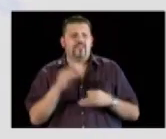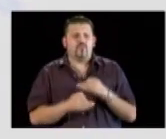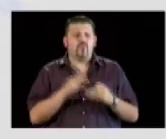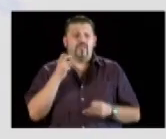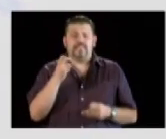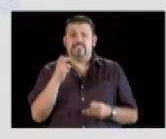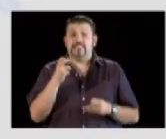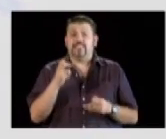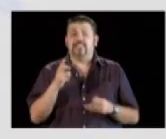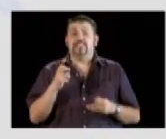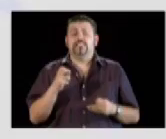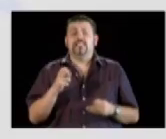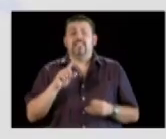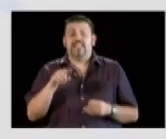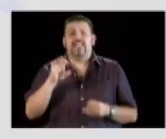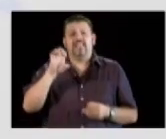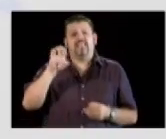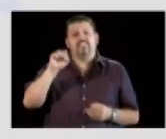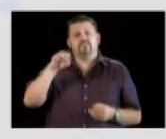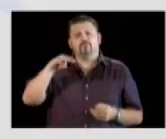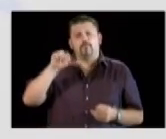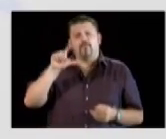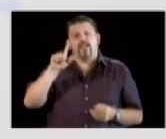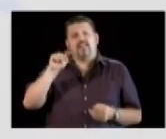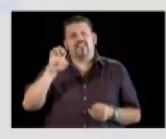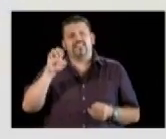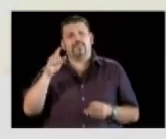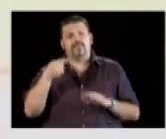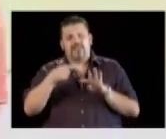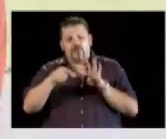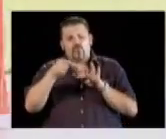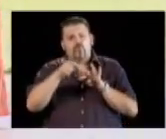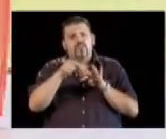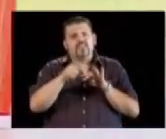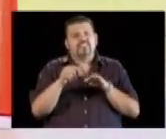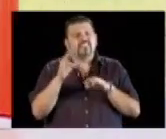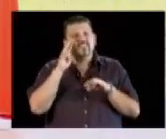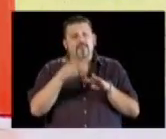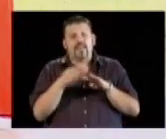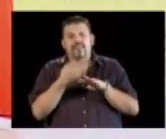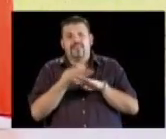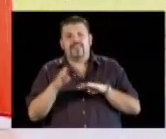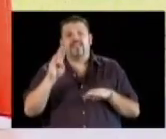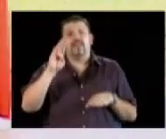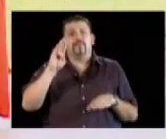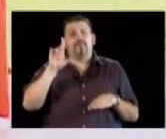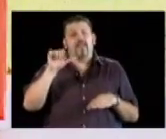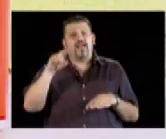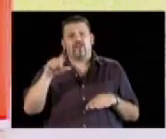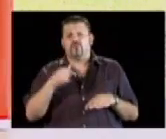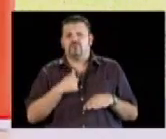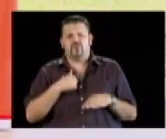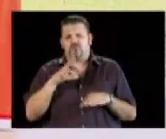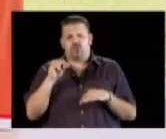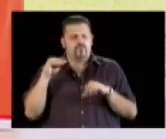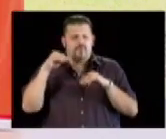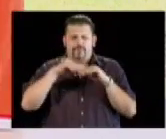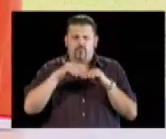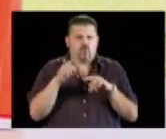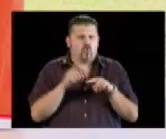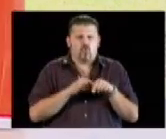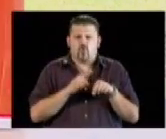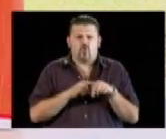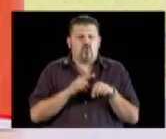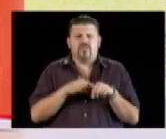desodorante. El esmalte para las uñas transparente, nos lo han pedido muchísimo. Yo no me pinto las uñas con color, siempre es con